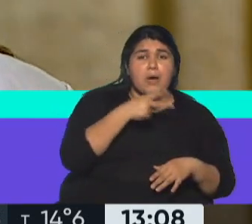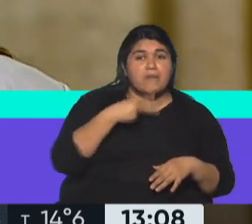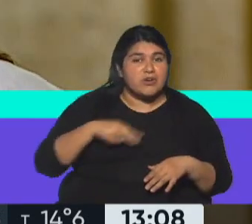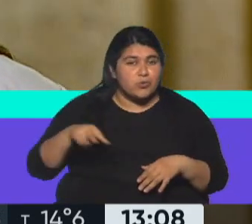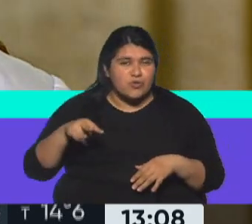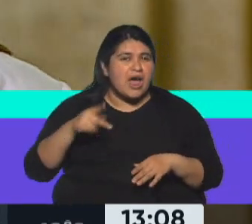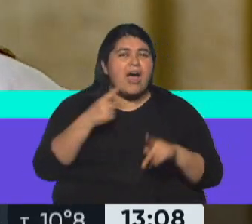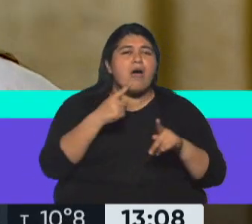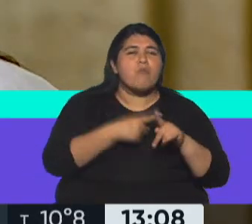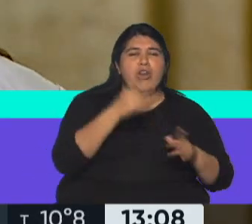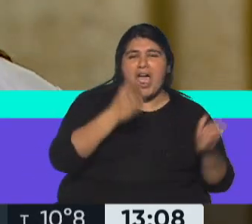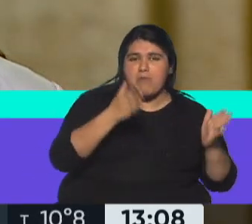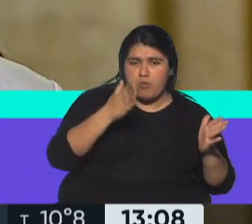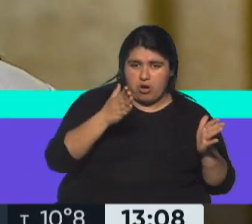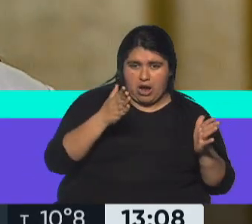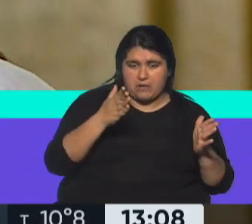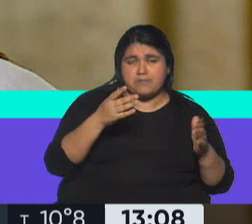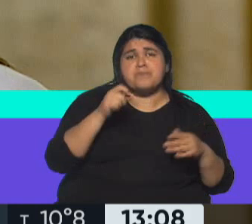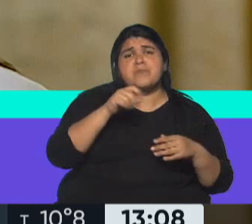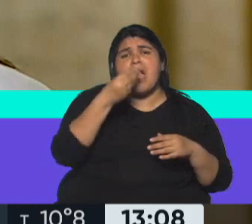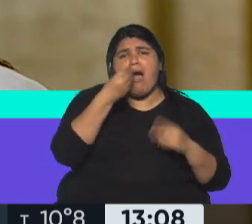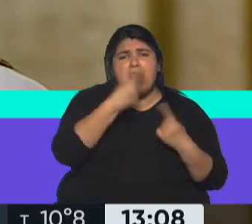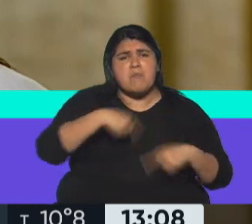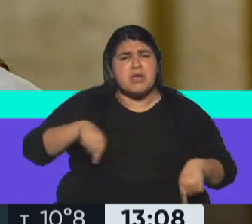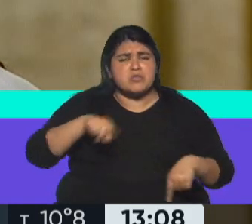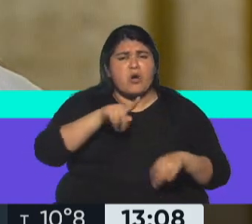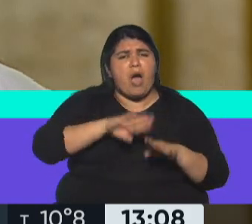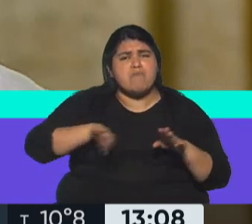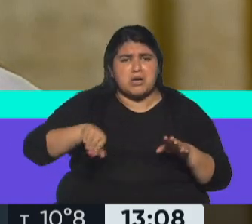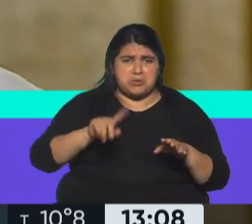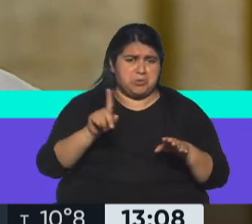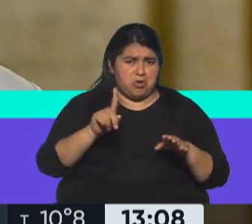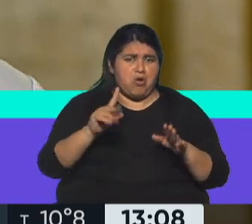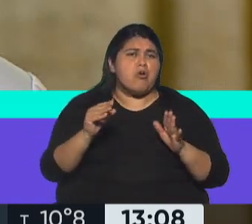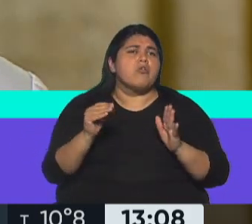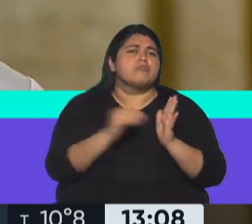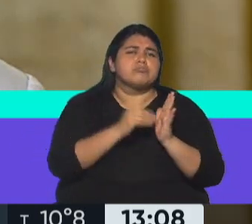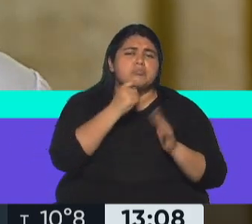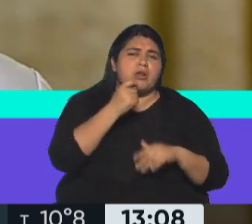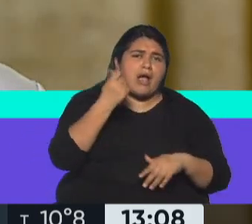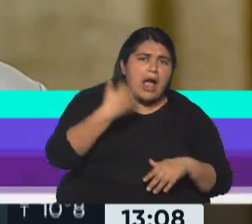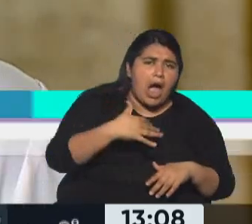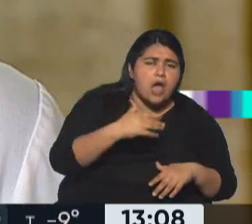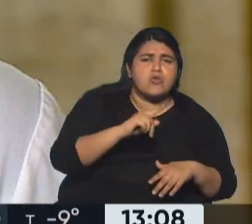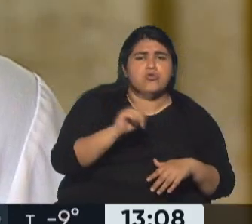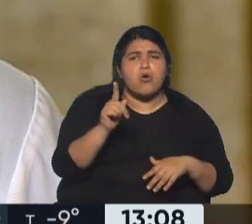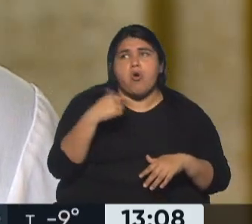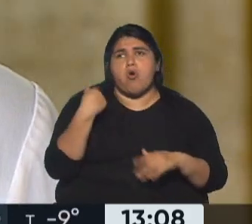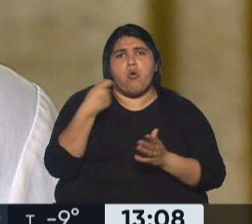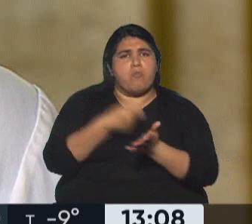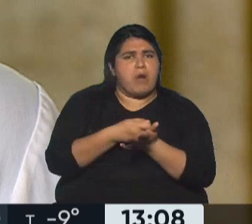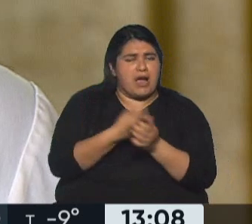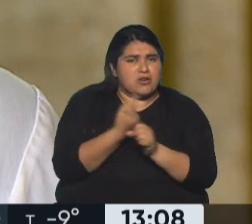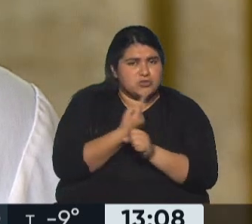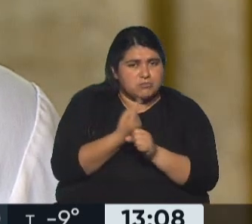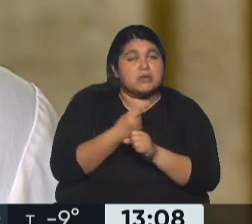estación si no gastar en alimentos fuera de estación por ejemplo que tienen un elevado costo que por ahí no podemos pagar sí y